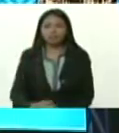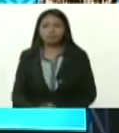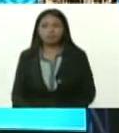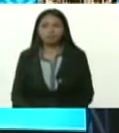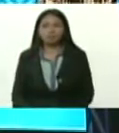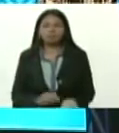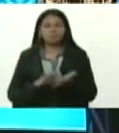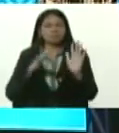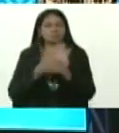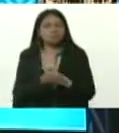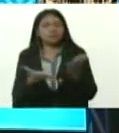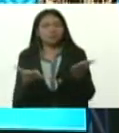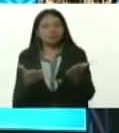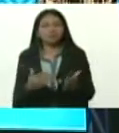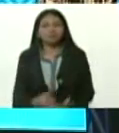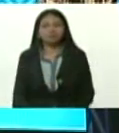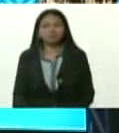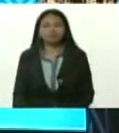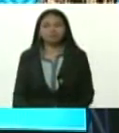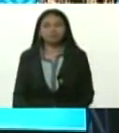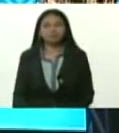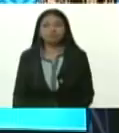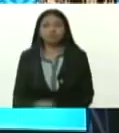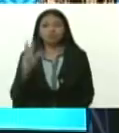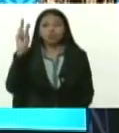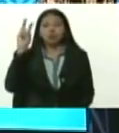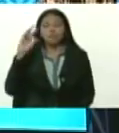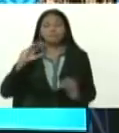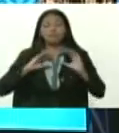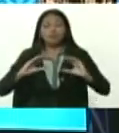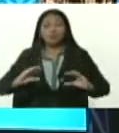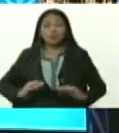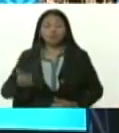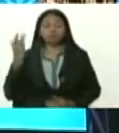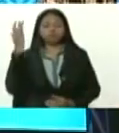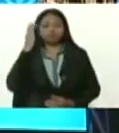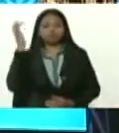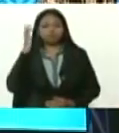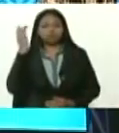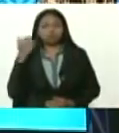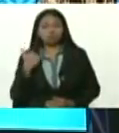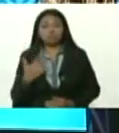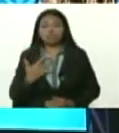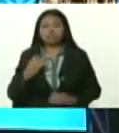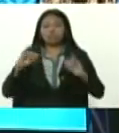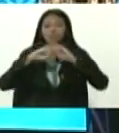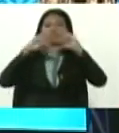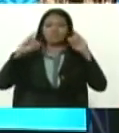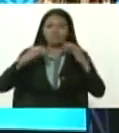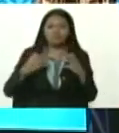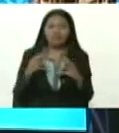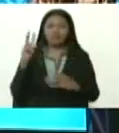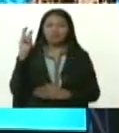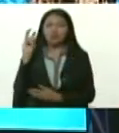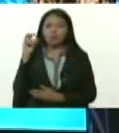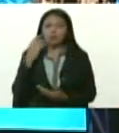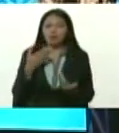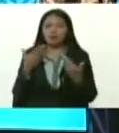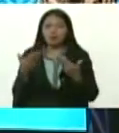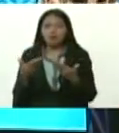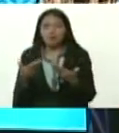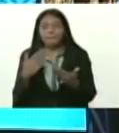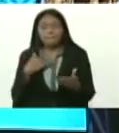¿Ah? Viernes y el cuerpo lo sabe. Yo me siento feliz de los viernes dedicar